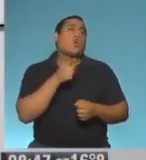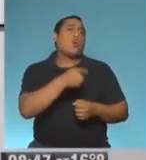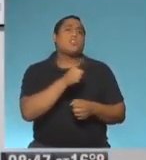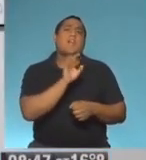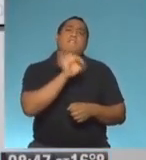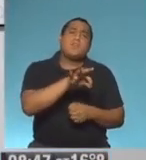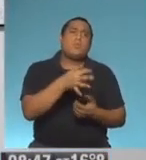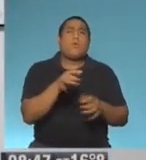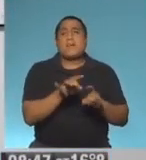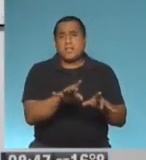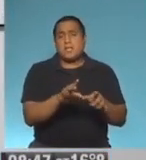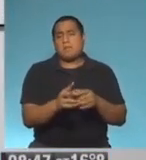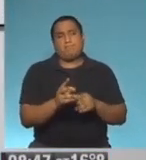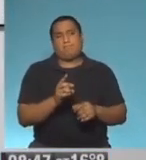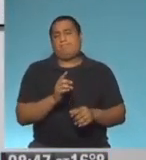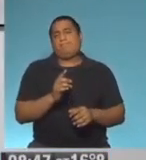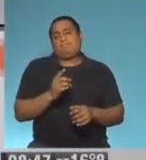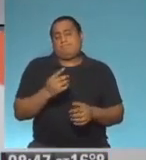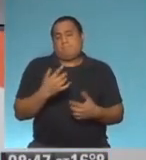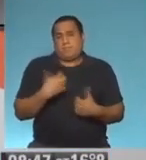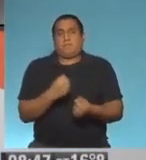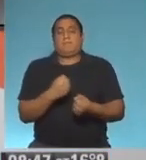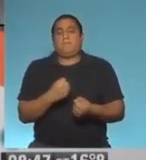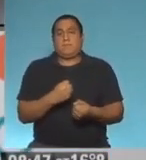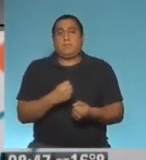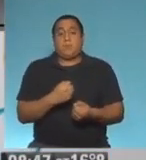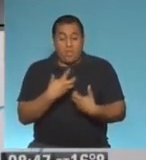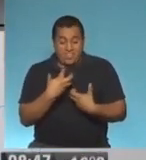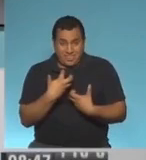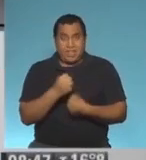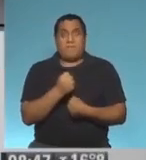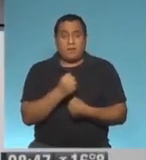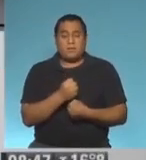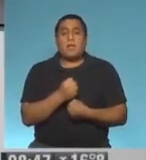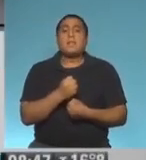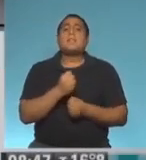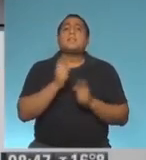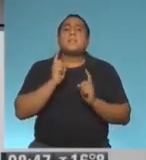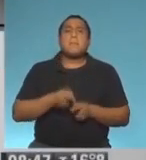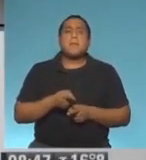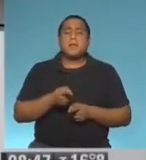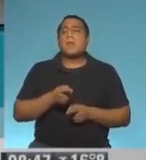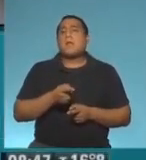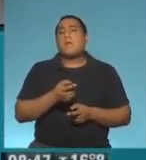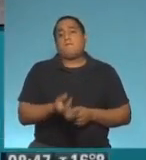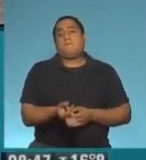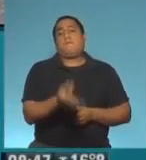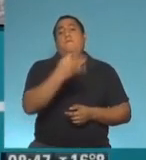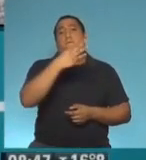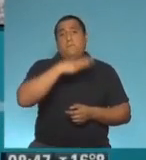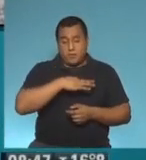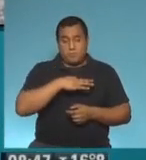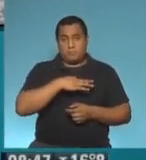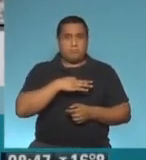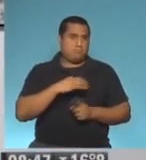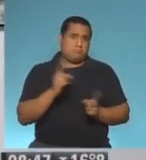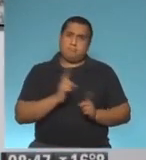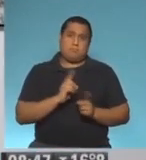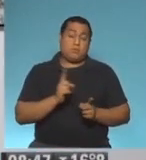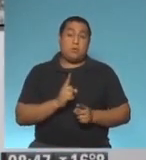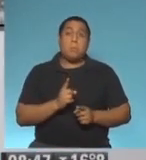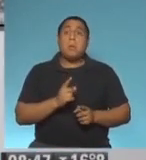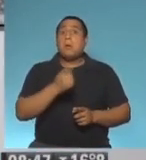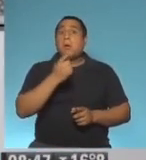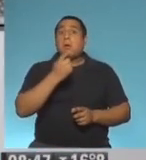bacteria pero a su vez con esas defensas que uno tiene evita que el virus o bacteria lo afecte y de esa manera transmitirle a